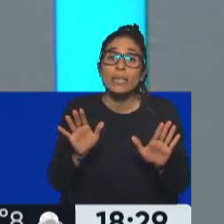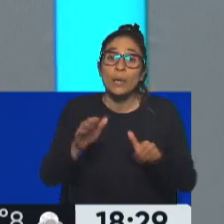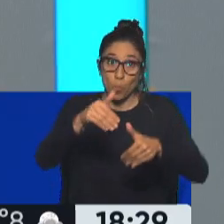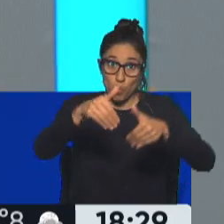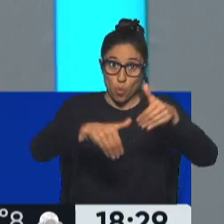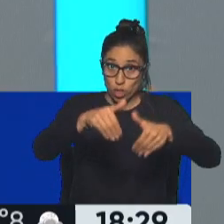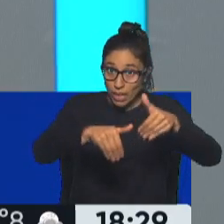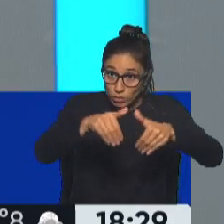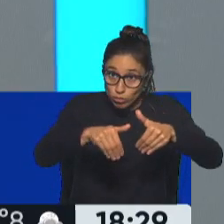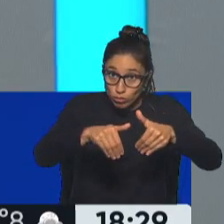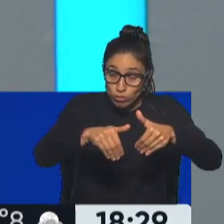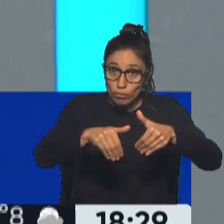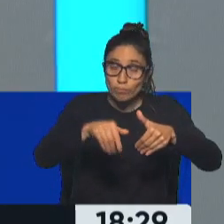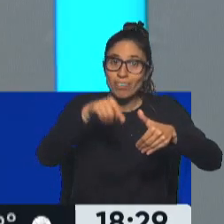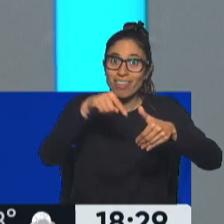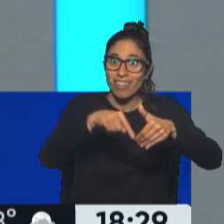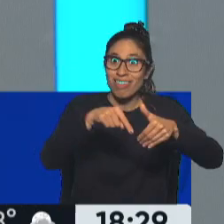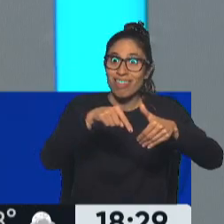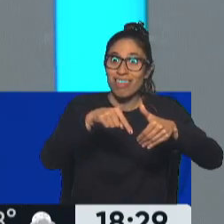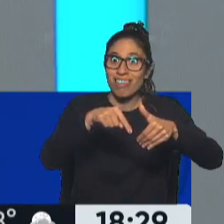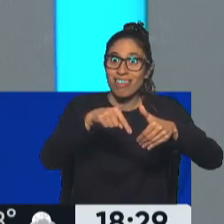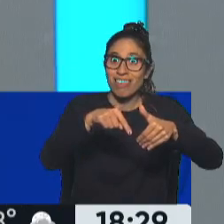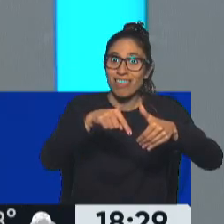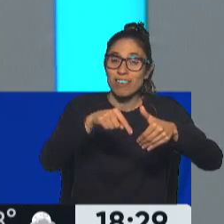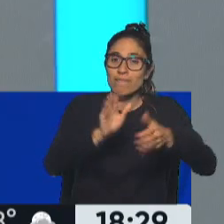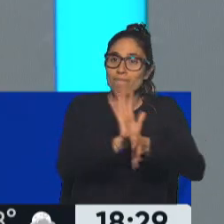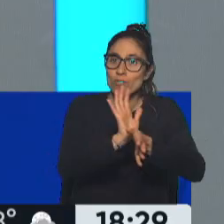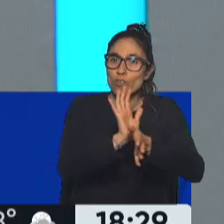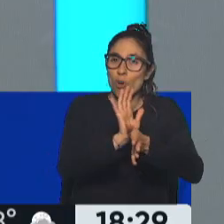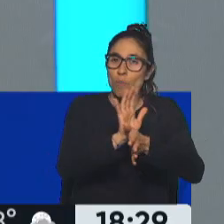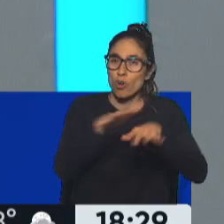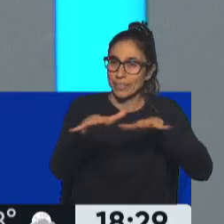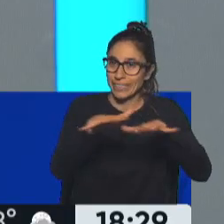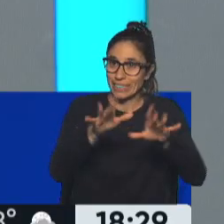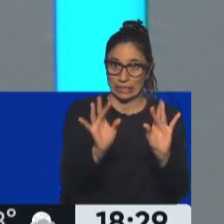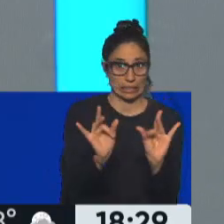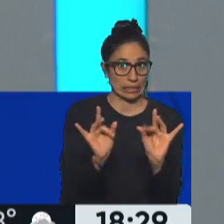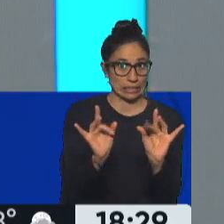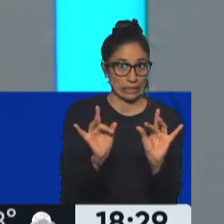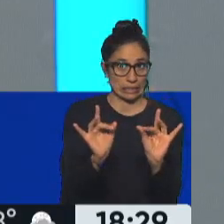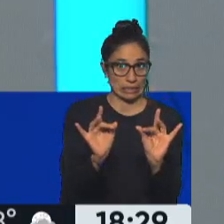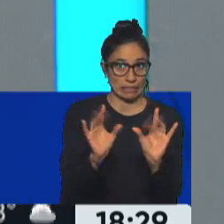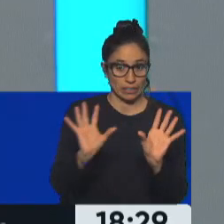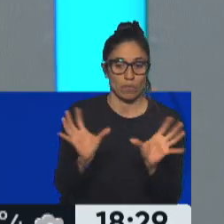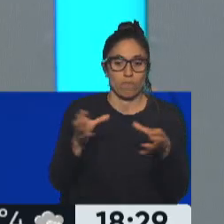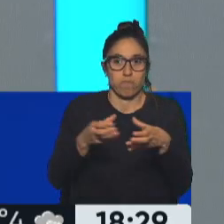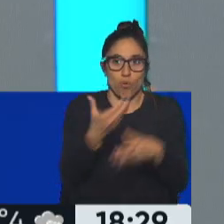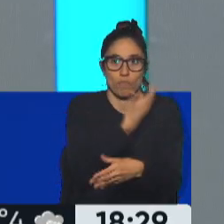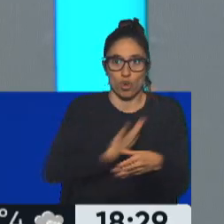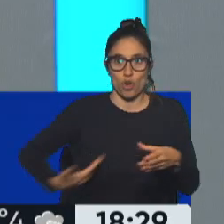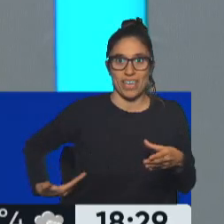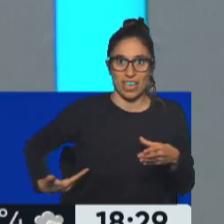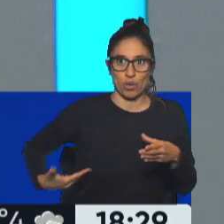elecciones se presente un escenario muy, muy complejo para la conformación de un gobierno en Francia.